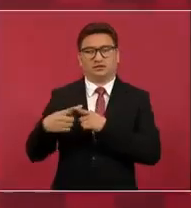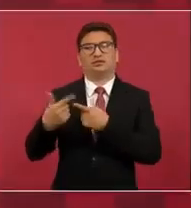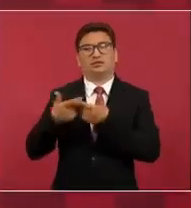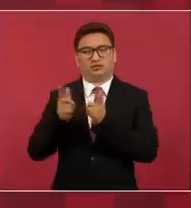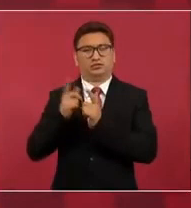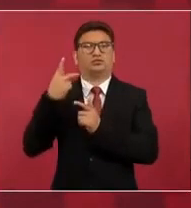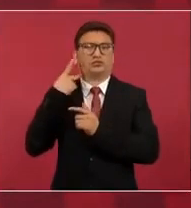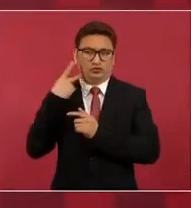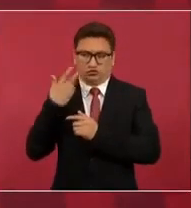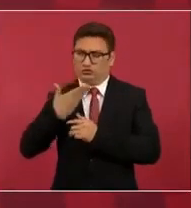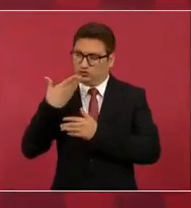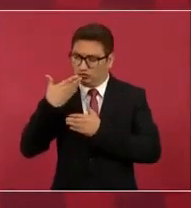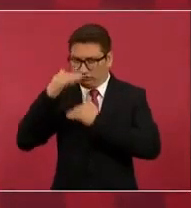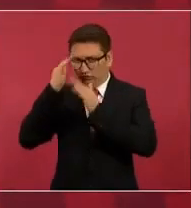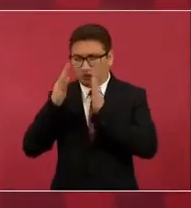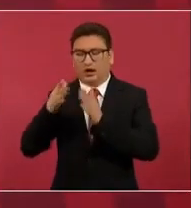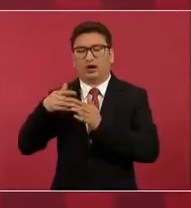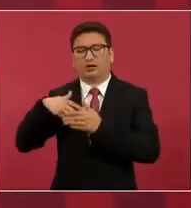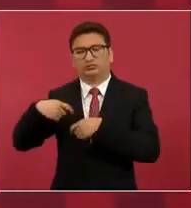conservadores. Es también una paradoja